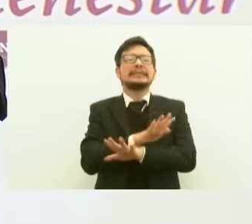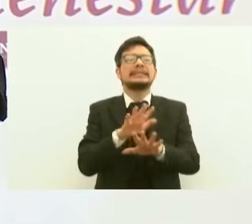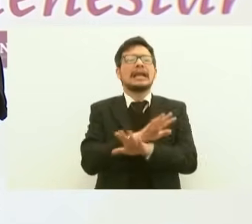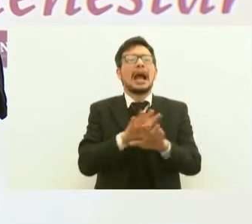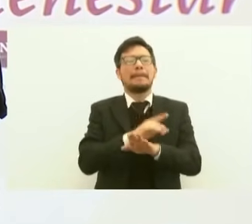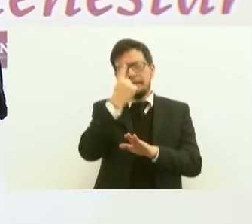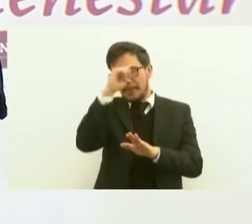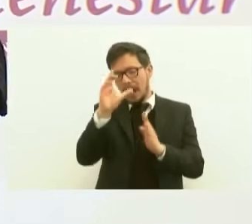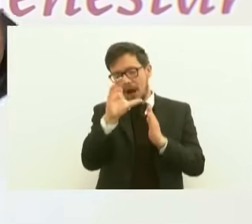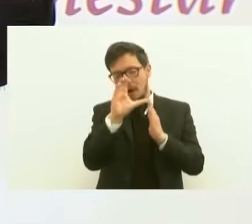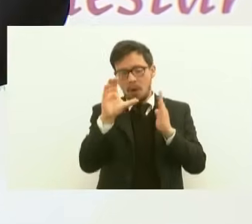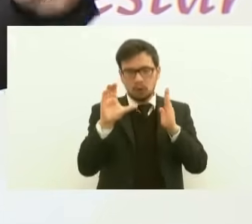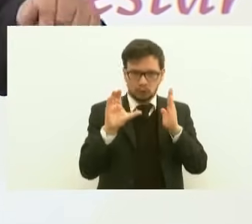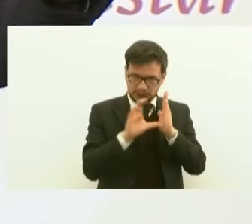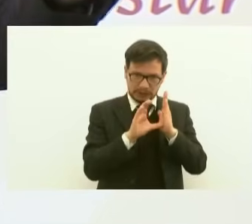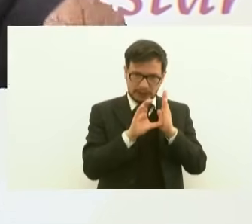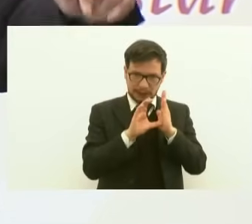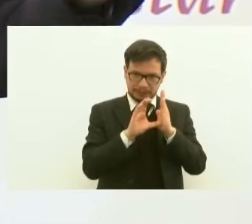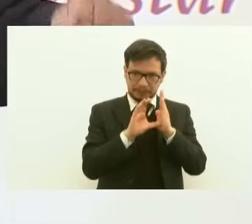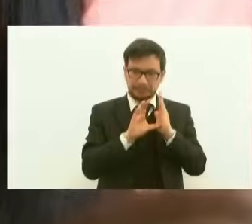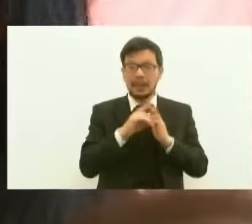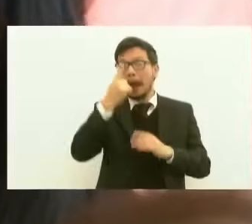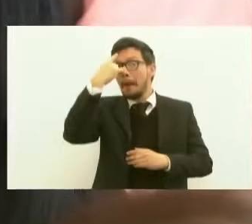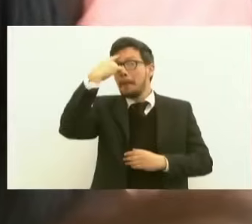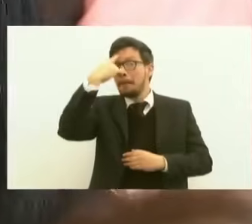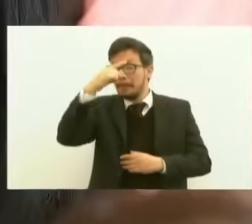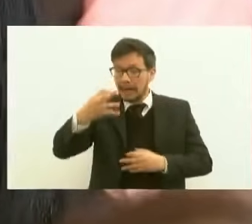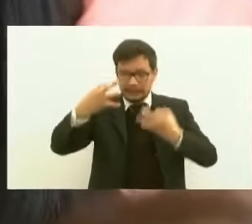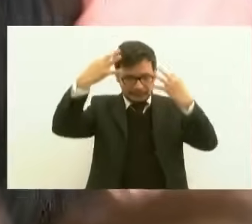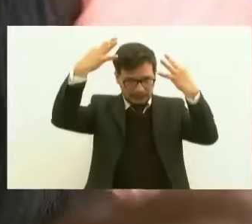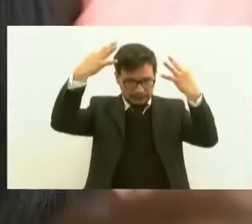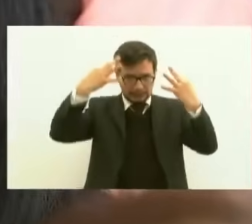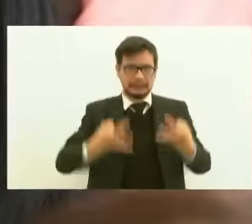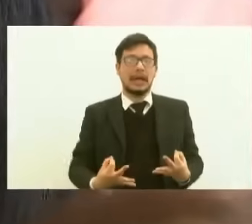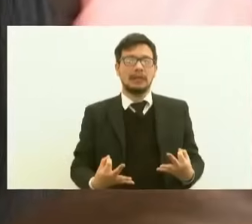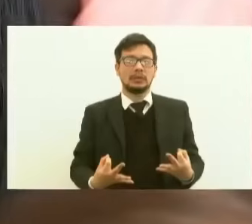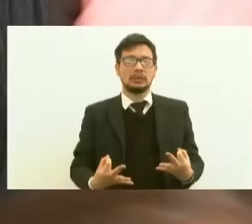Constitución para garantizar los derechos